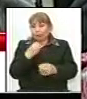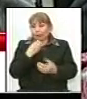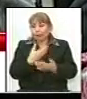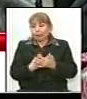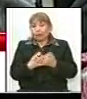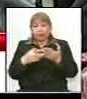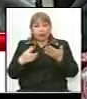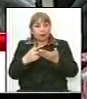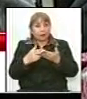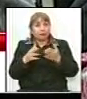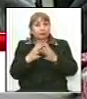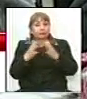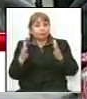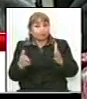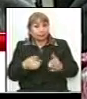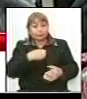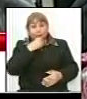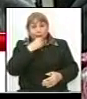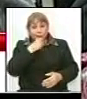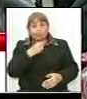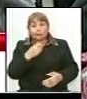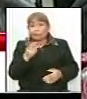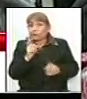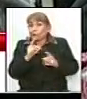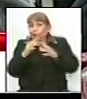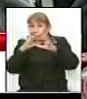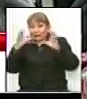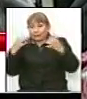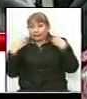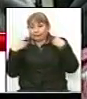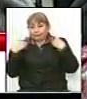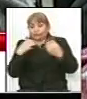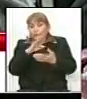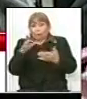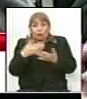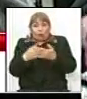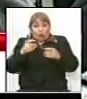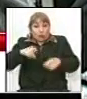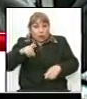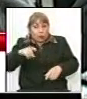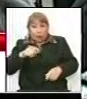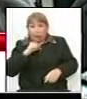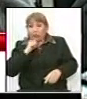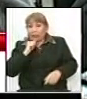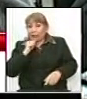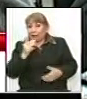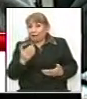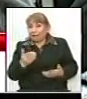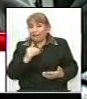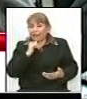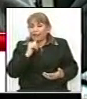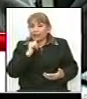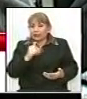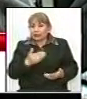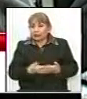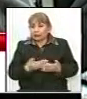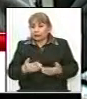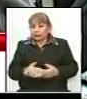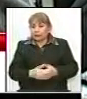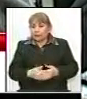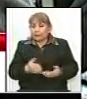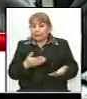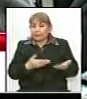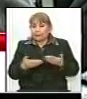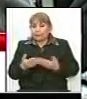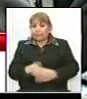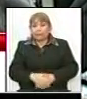inaugurado ya 5 servicios de geriatría, pero todavía no tienen todo lo que necesita un servicio de geriatría en cuanto a niveles asistenciales, cantidad de